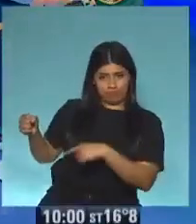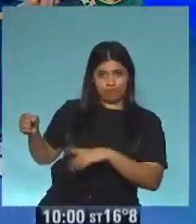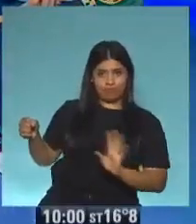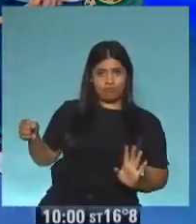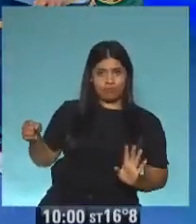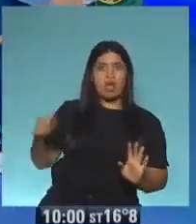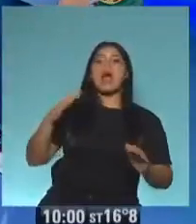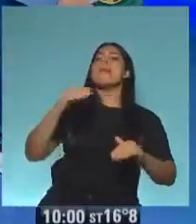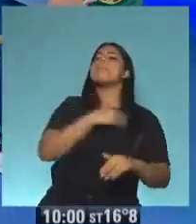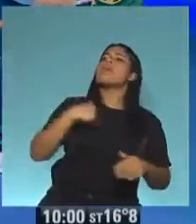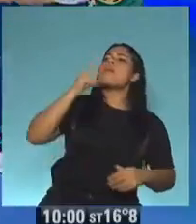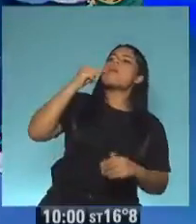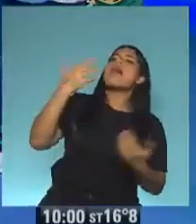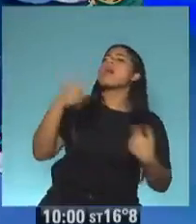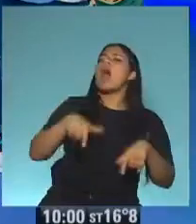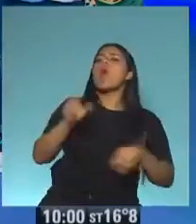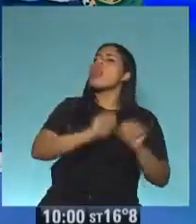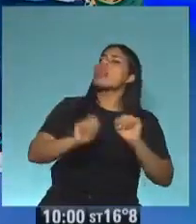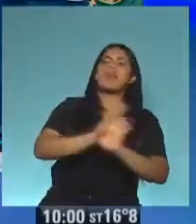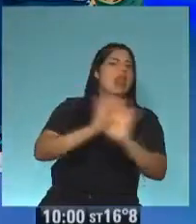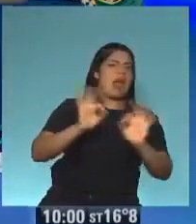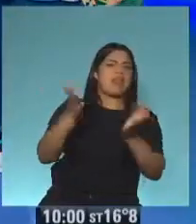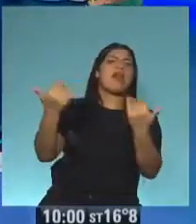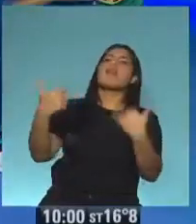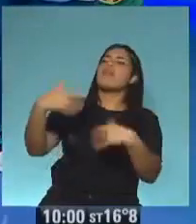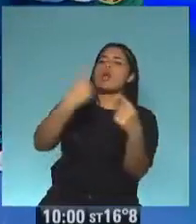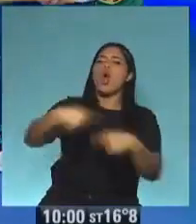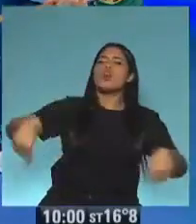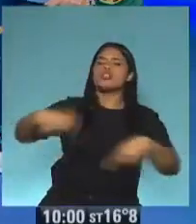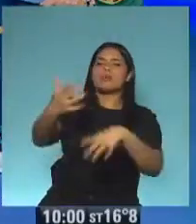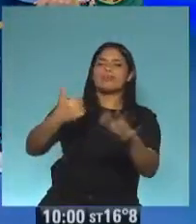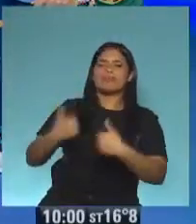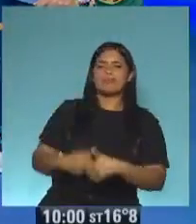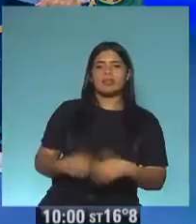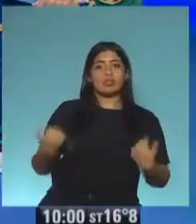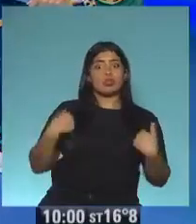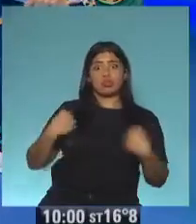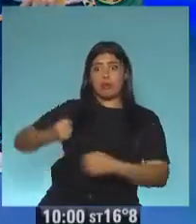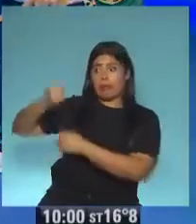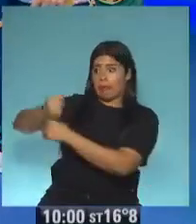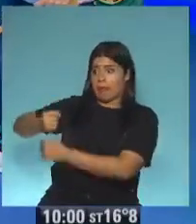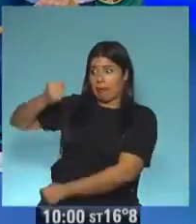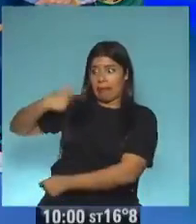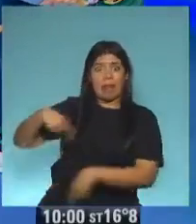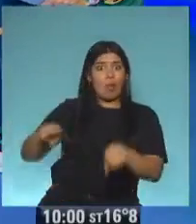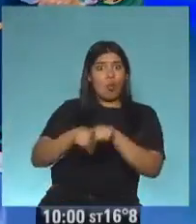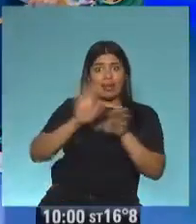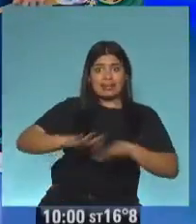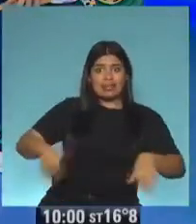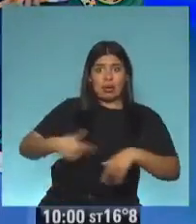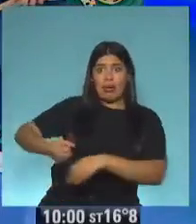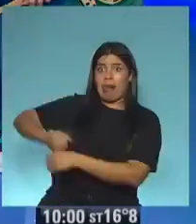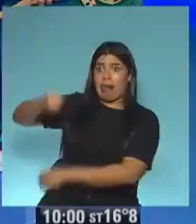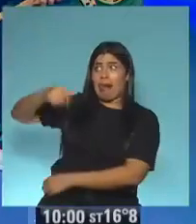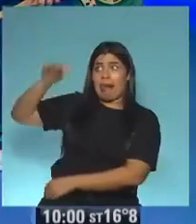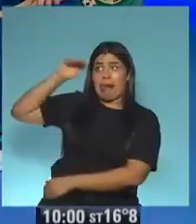los grandotes, secador, dejen de limpiar nada ahora. Presta el cajón. Yo estoy igual que los niños, el palo es más alto que yo. Sí. Bueno, solas